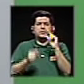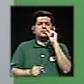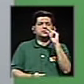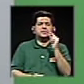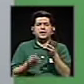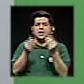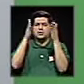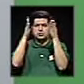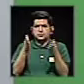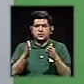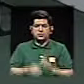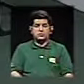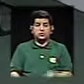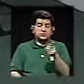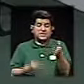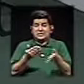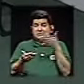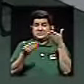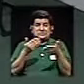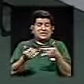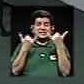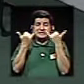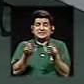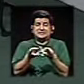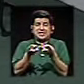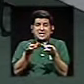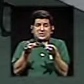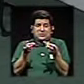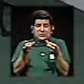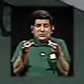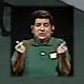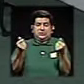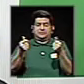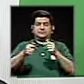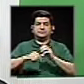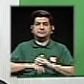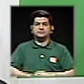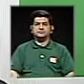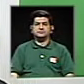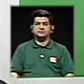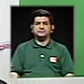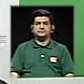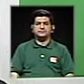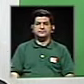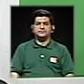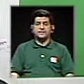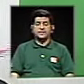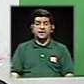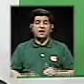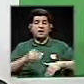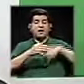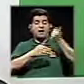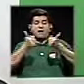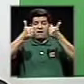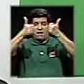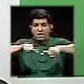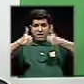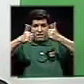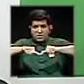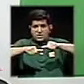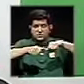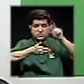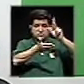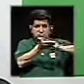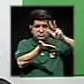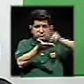productores que están prácticamente en vías de de desaparición y que con los posteriores tratados que se han estado